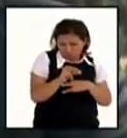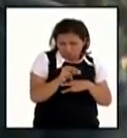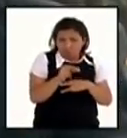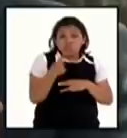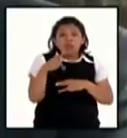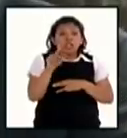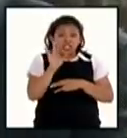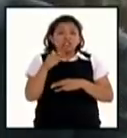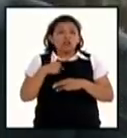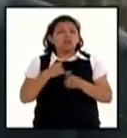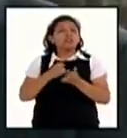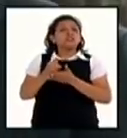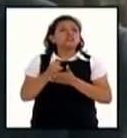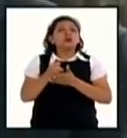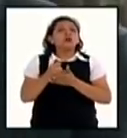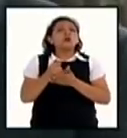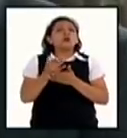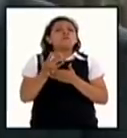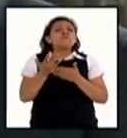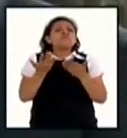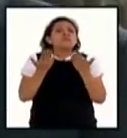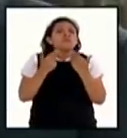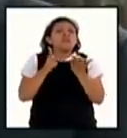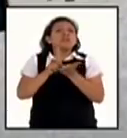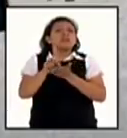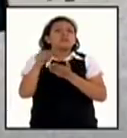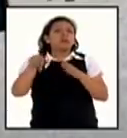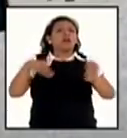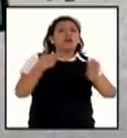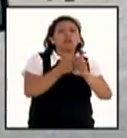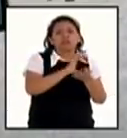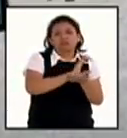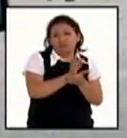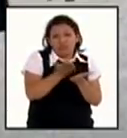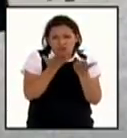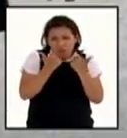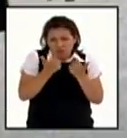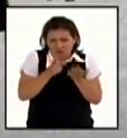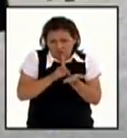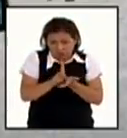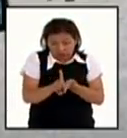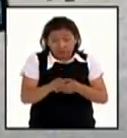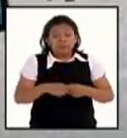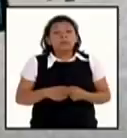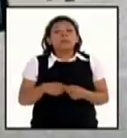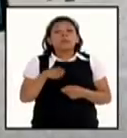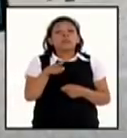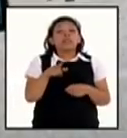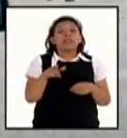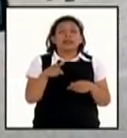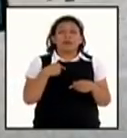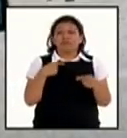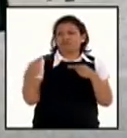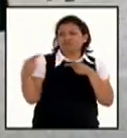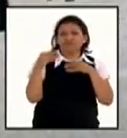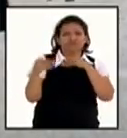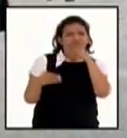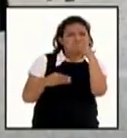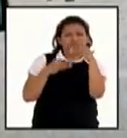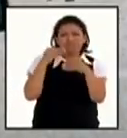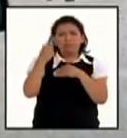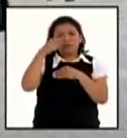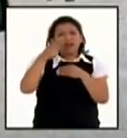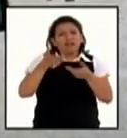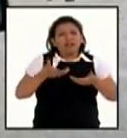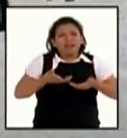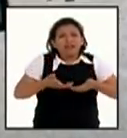a realizar actos de discriminación en contra de ellos. Tras de un conflicto por cambios en la vialidad urbana, amenaza la